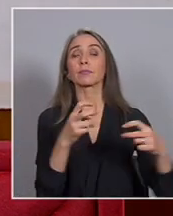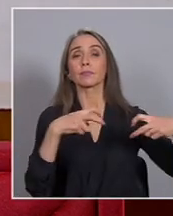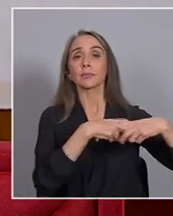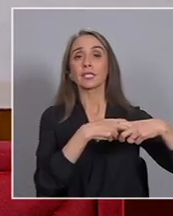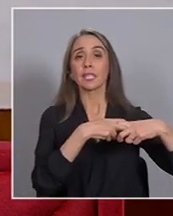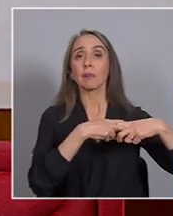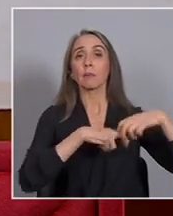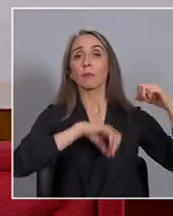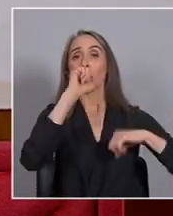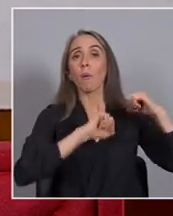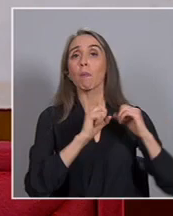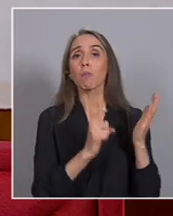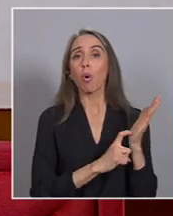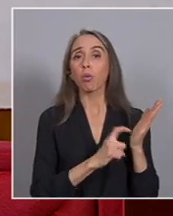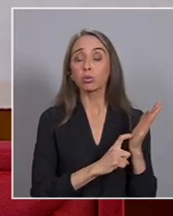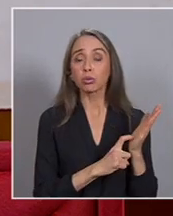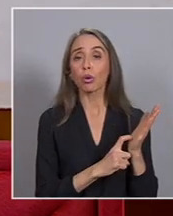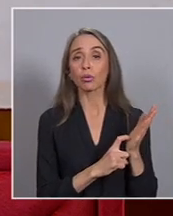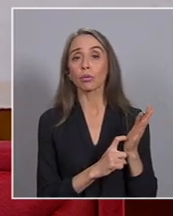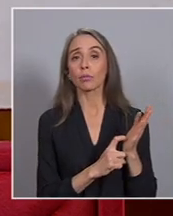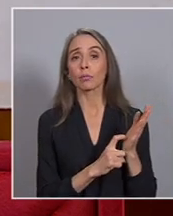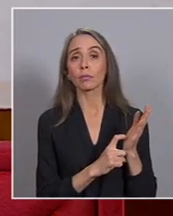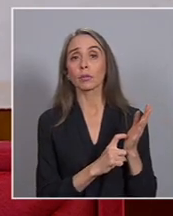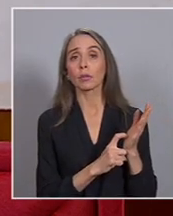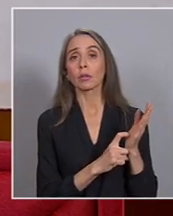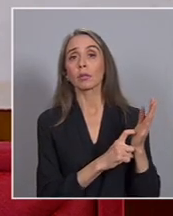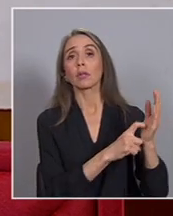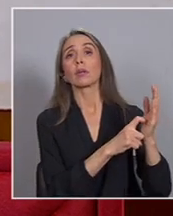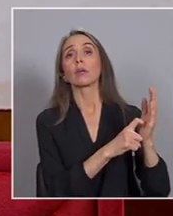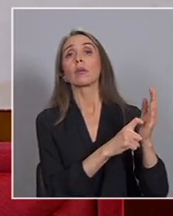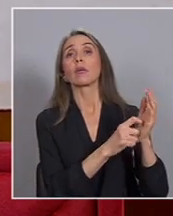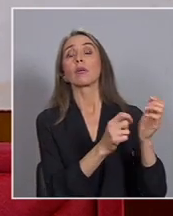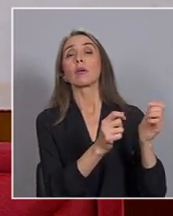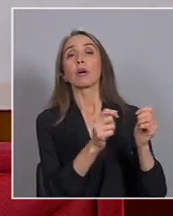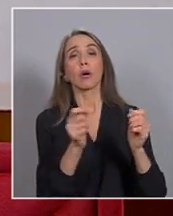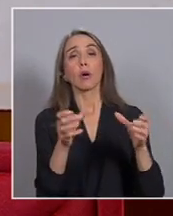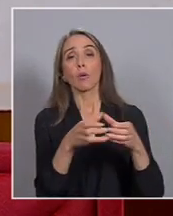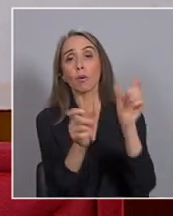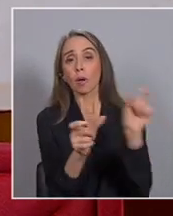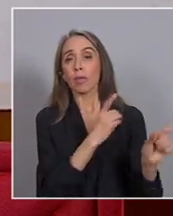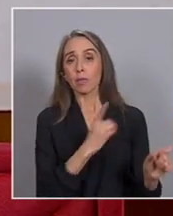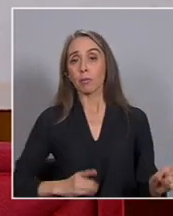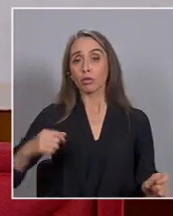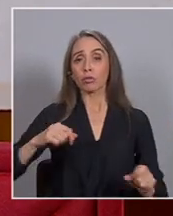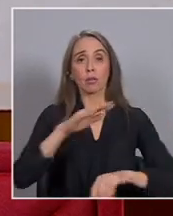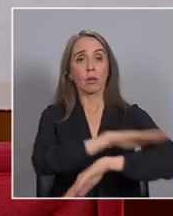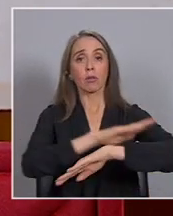de la producción, con los parlamentarios de todos los colores políticos.